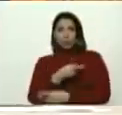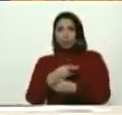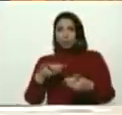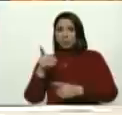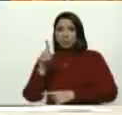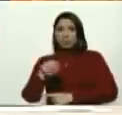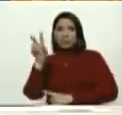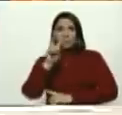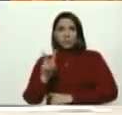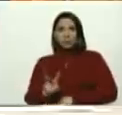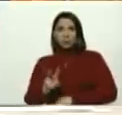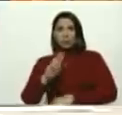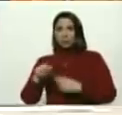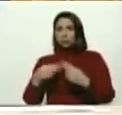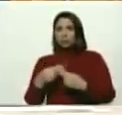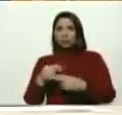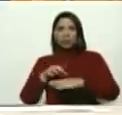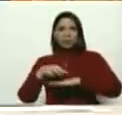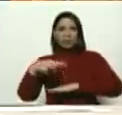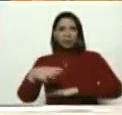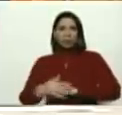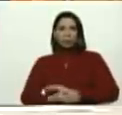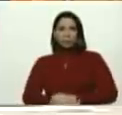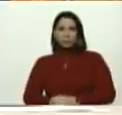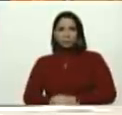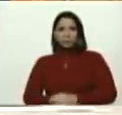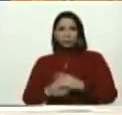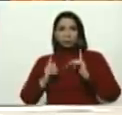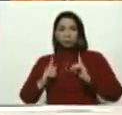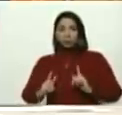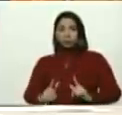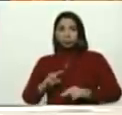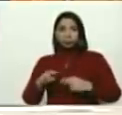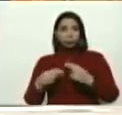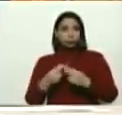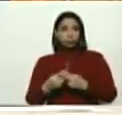Venezuela que nunca se ha dejado desmayar, que nunca